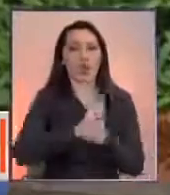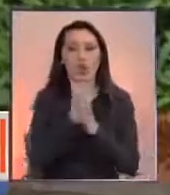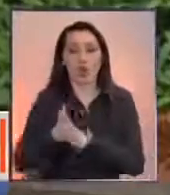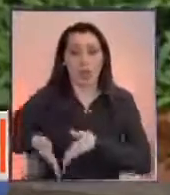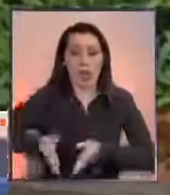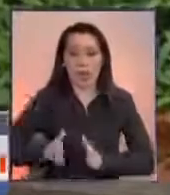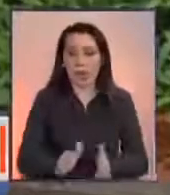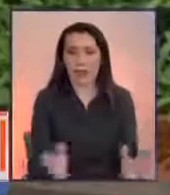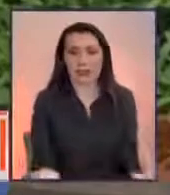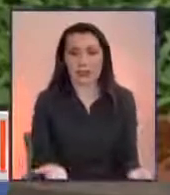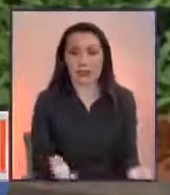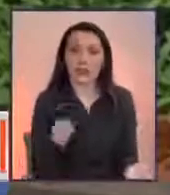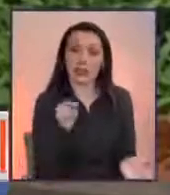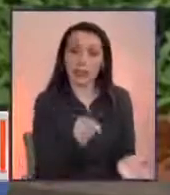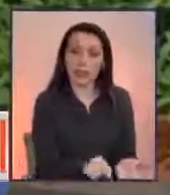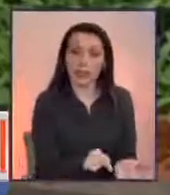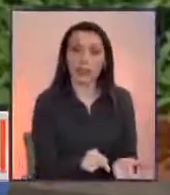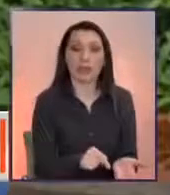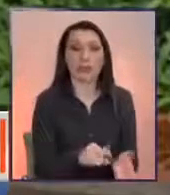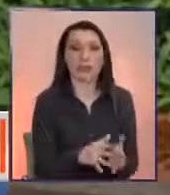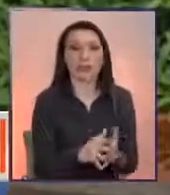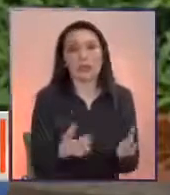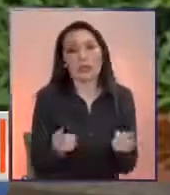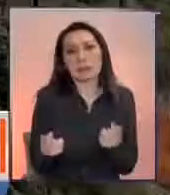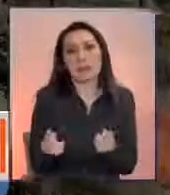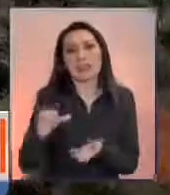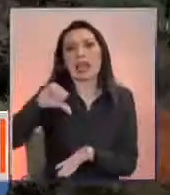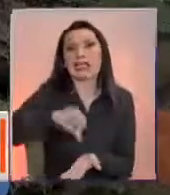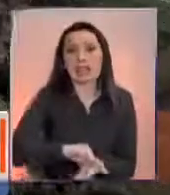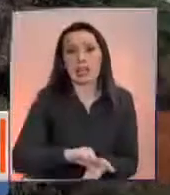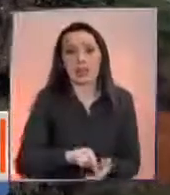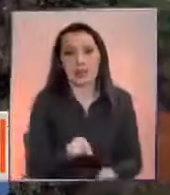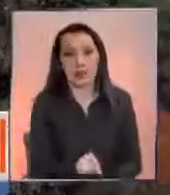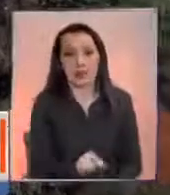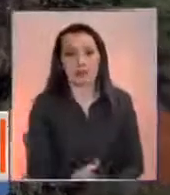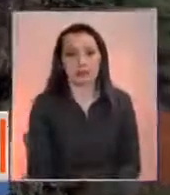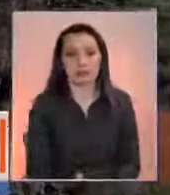calle, y entonces eso es lo más parecido al centro.